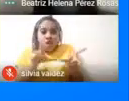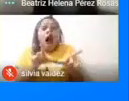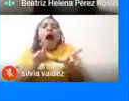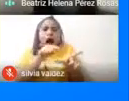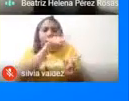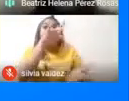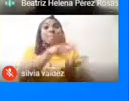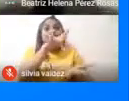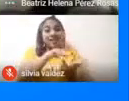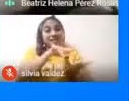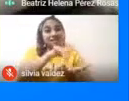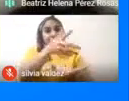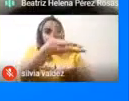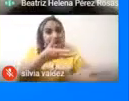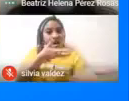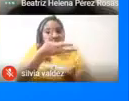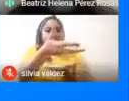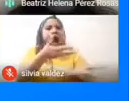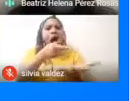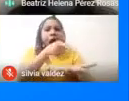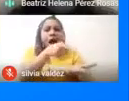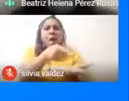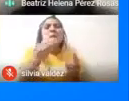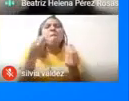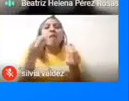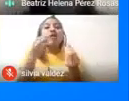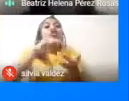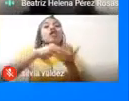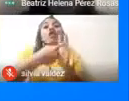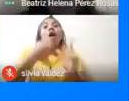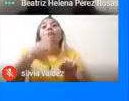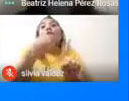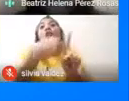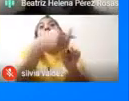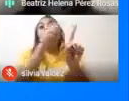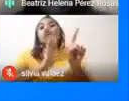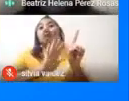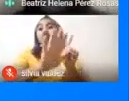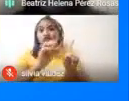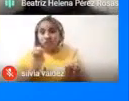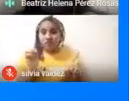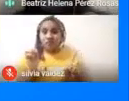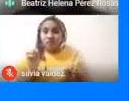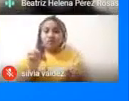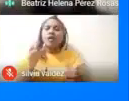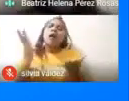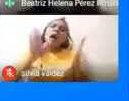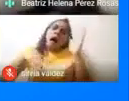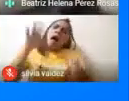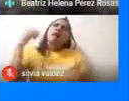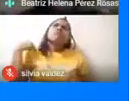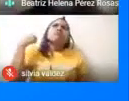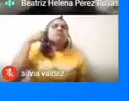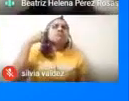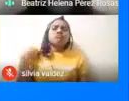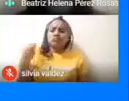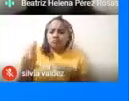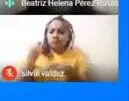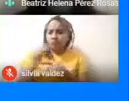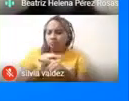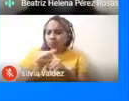partícipe y sea para su beneficio total. Entonces, digamos, muchas veces nos hacemos los ejercicios